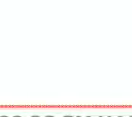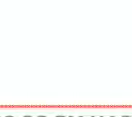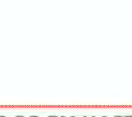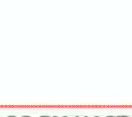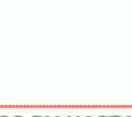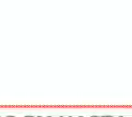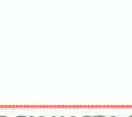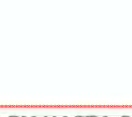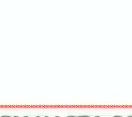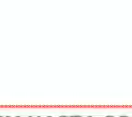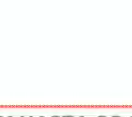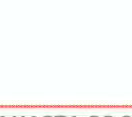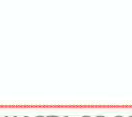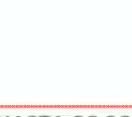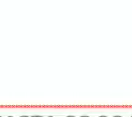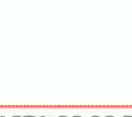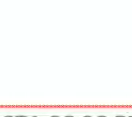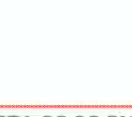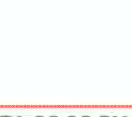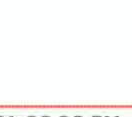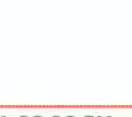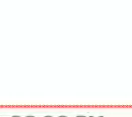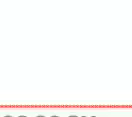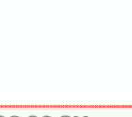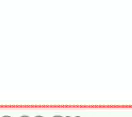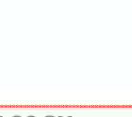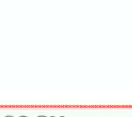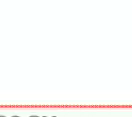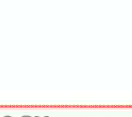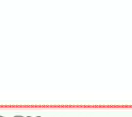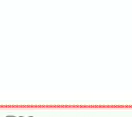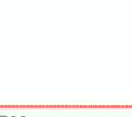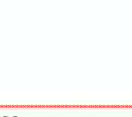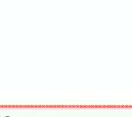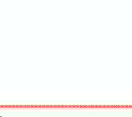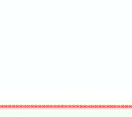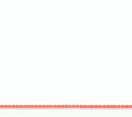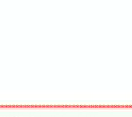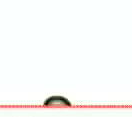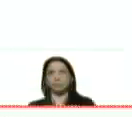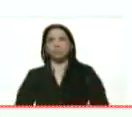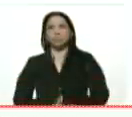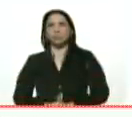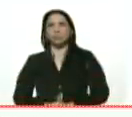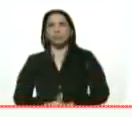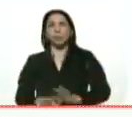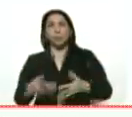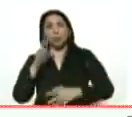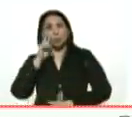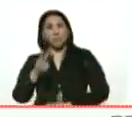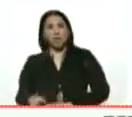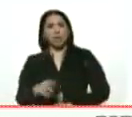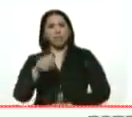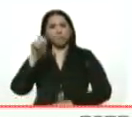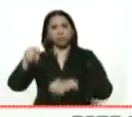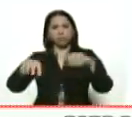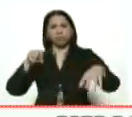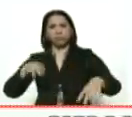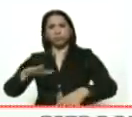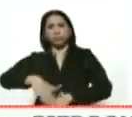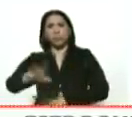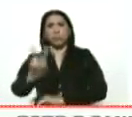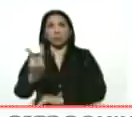bueno, la lamentable cifra de 10 fallecidos. Cuando vemos la distribución a nivel territorial,